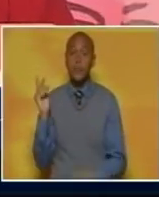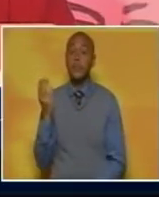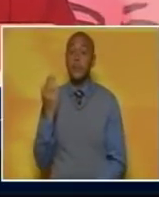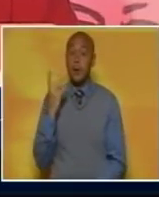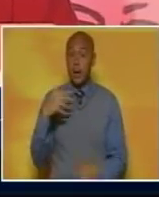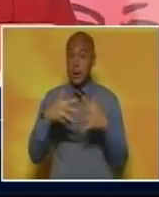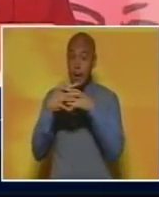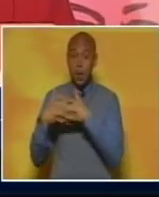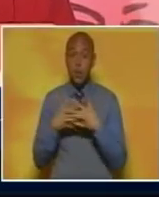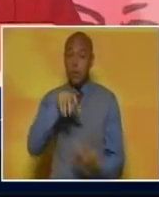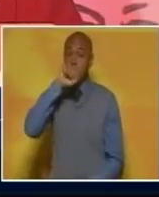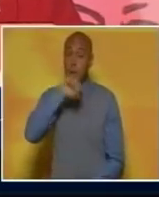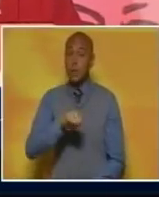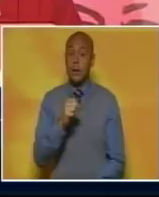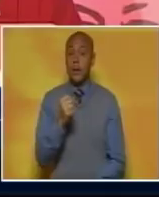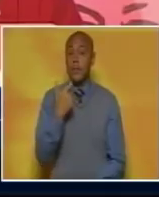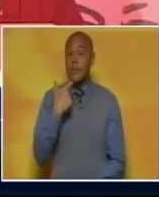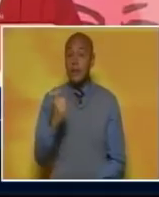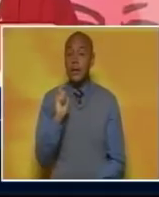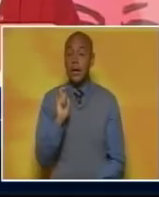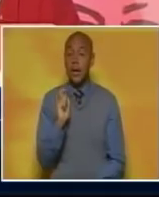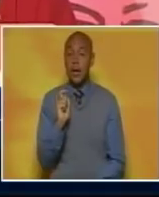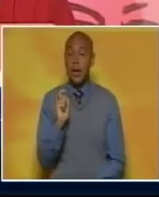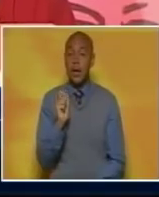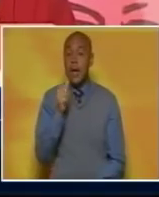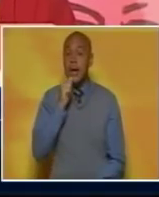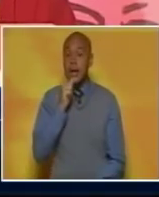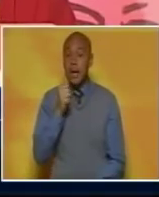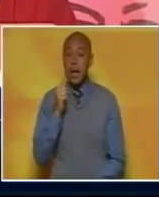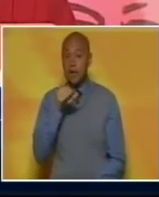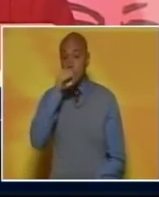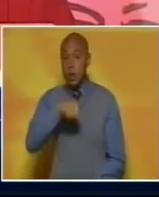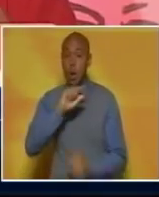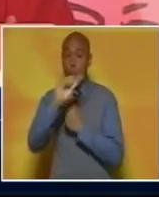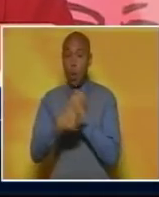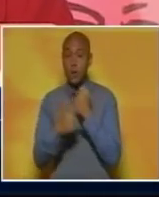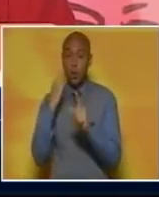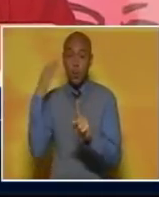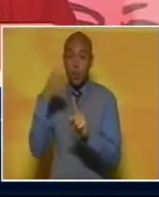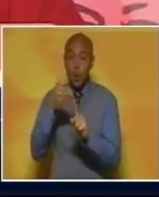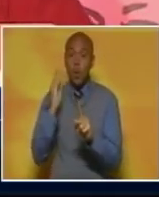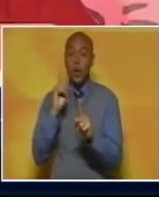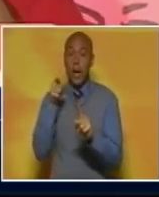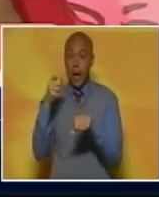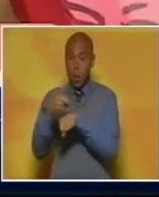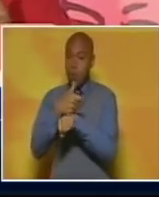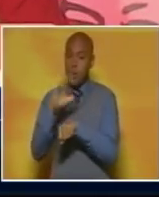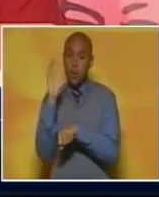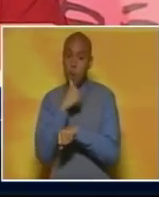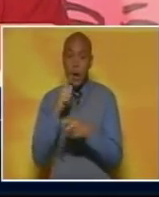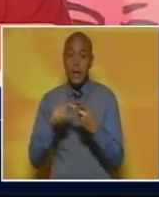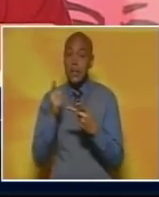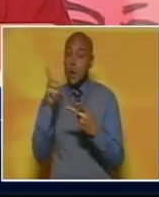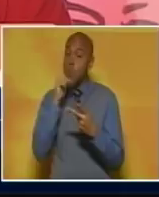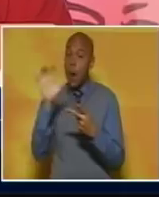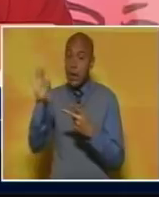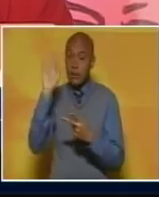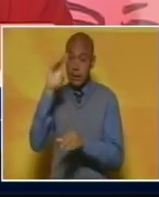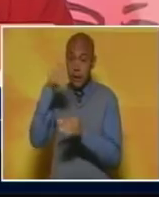preferido hablar con quien no tiene el poder en Venezuela, con quien no gobierna en Venezuela, con quien no fue electo en